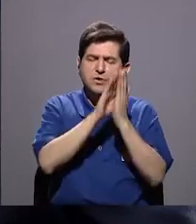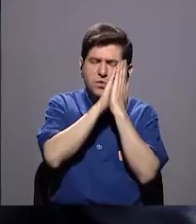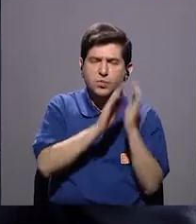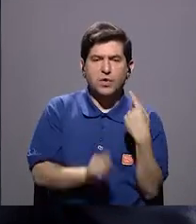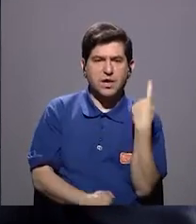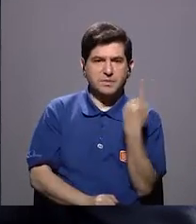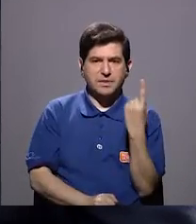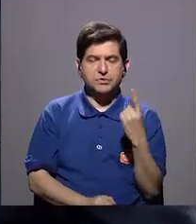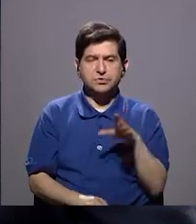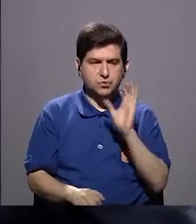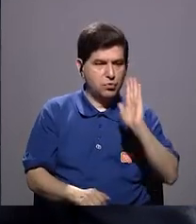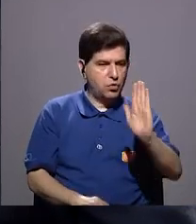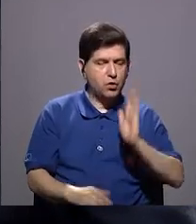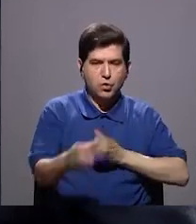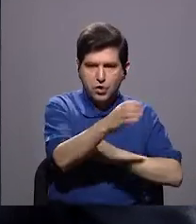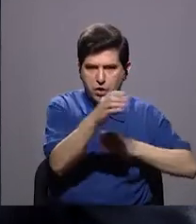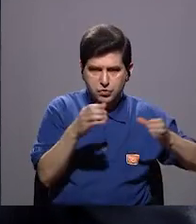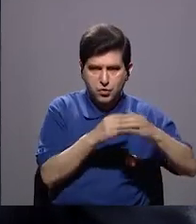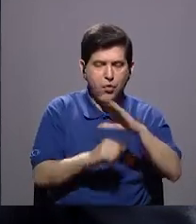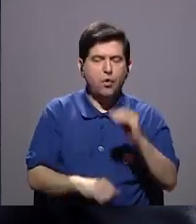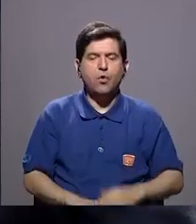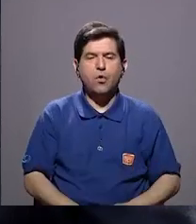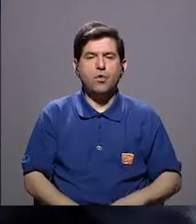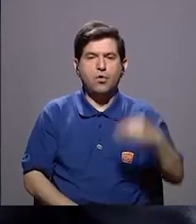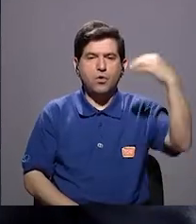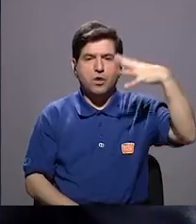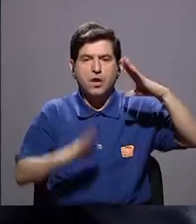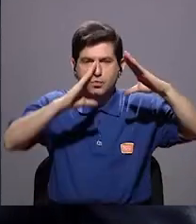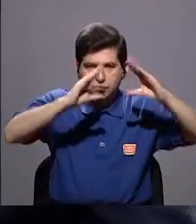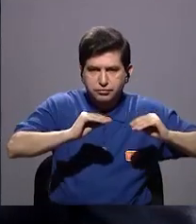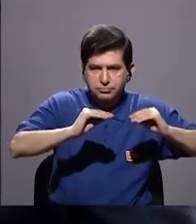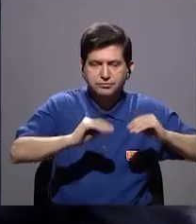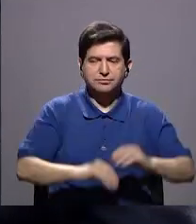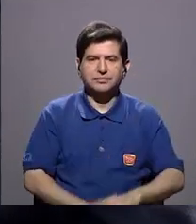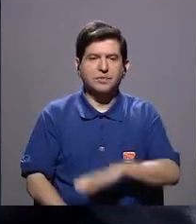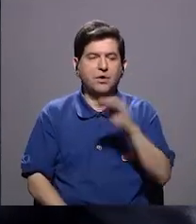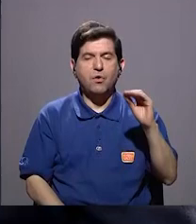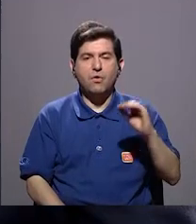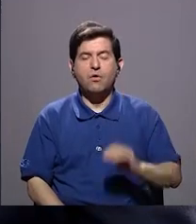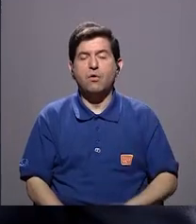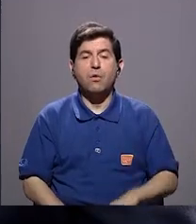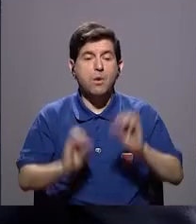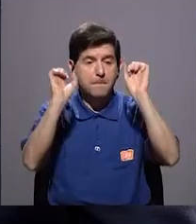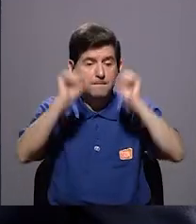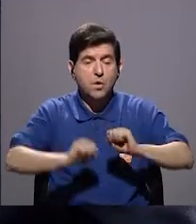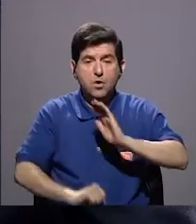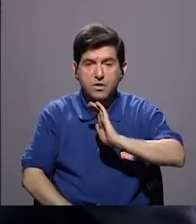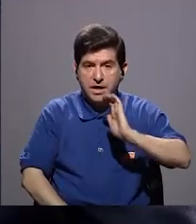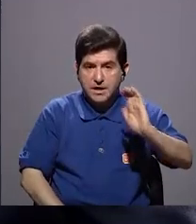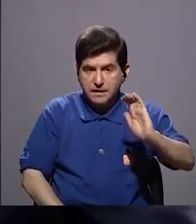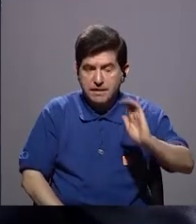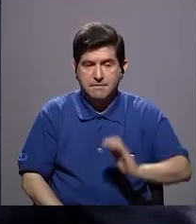cuarto, que el niño pueda dormir con la luz apagada, que el niño sea capaz de